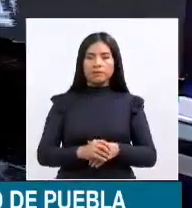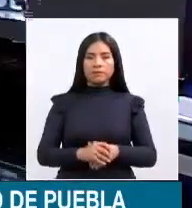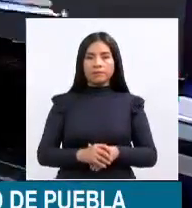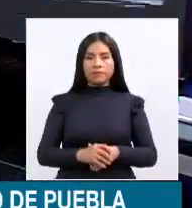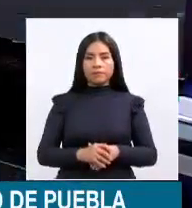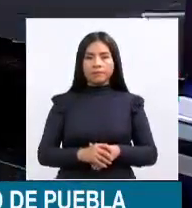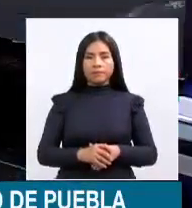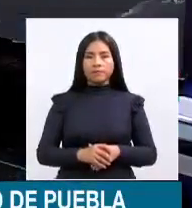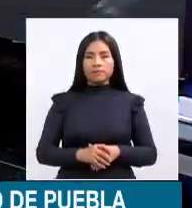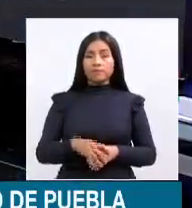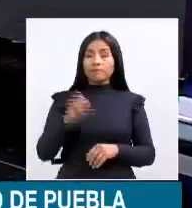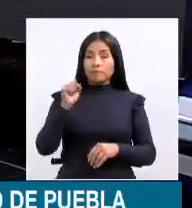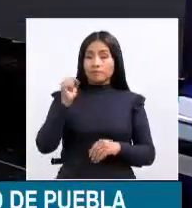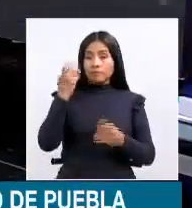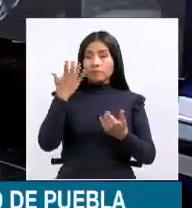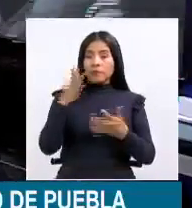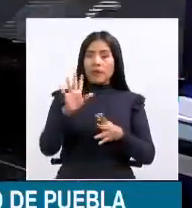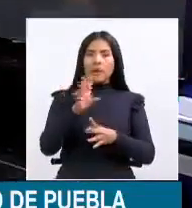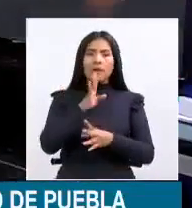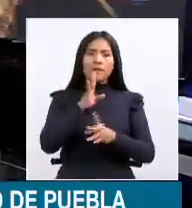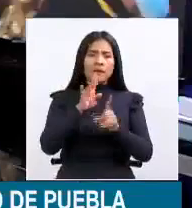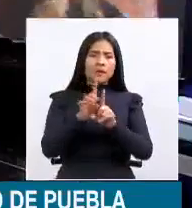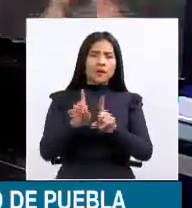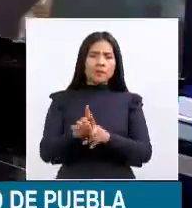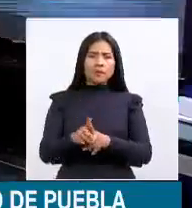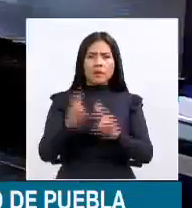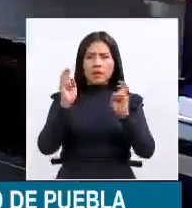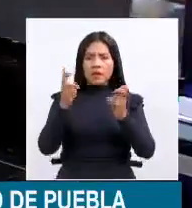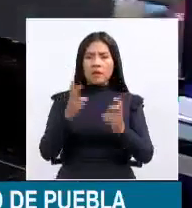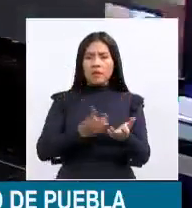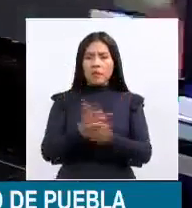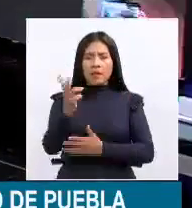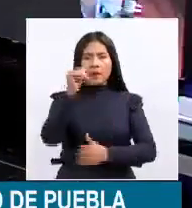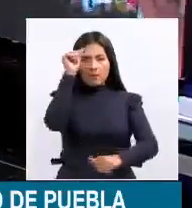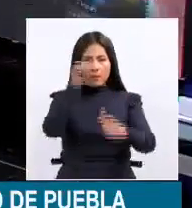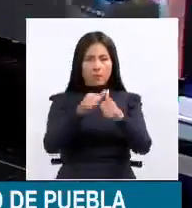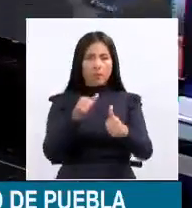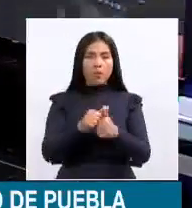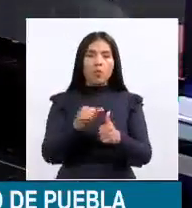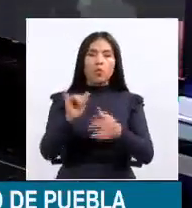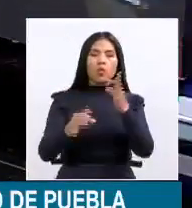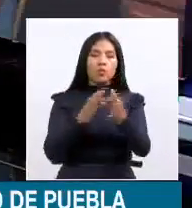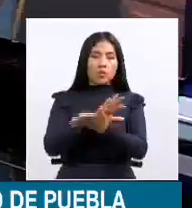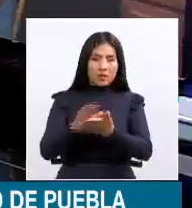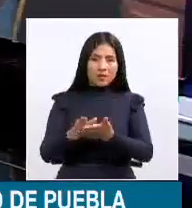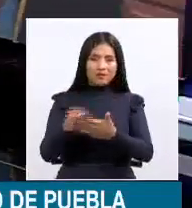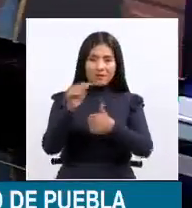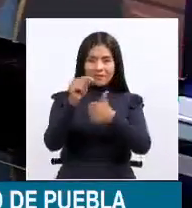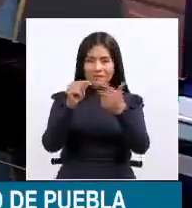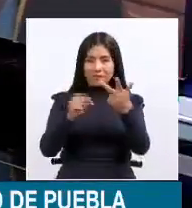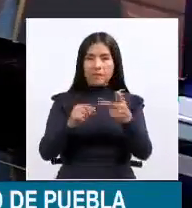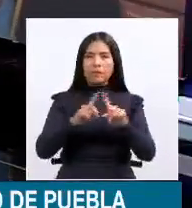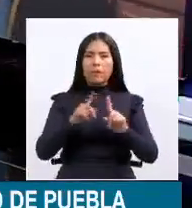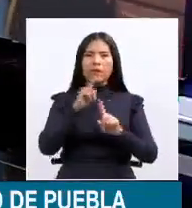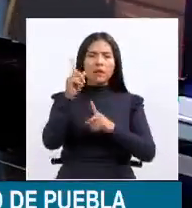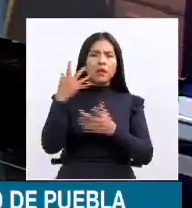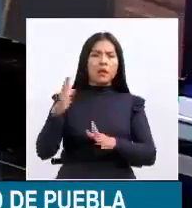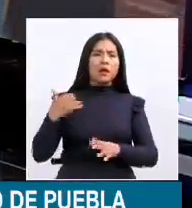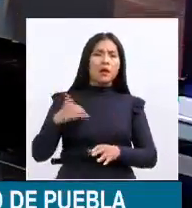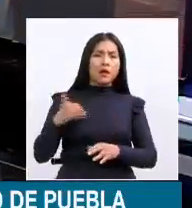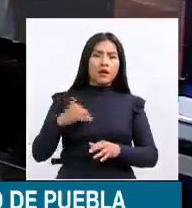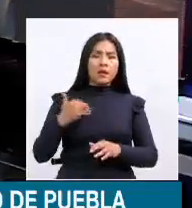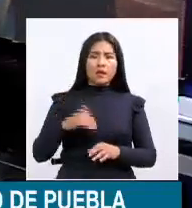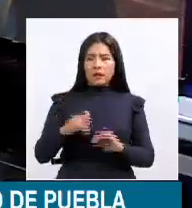Silvina, usted mencionaba sobre los procesos de verdad, memoria y justicia. Entendemos de que Argentina es uno de los países